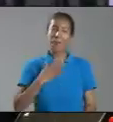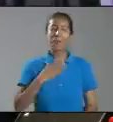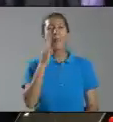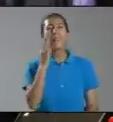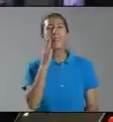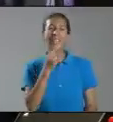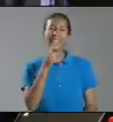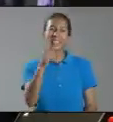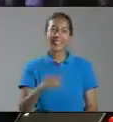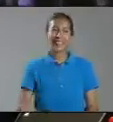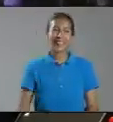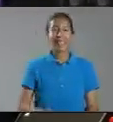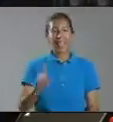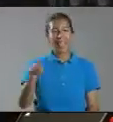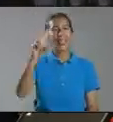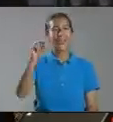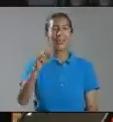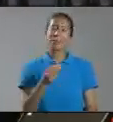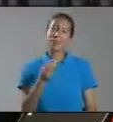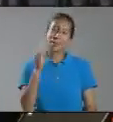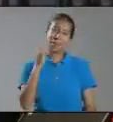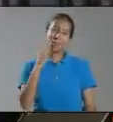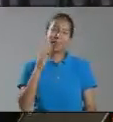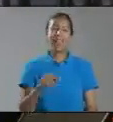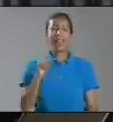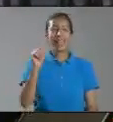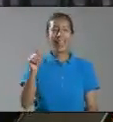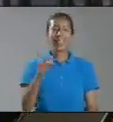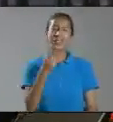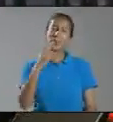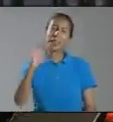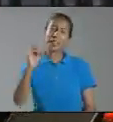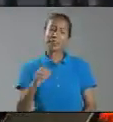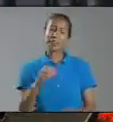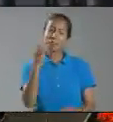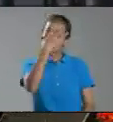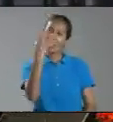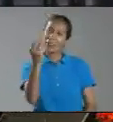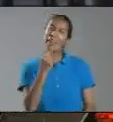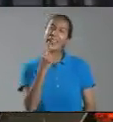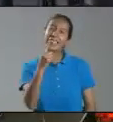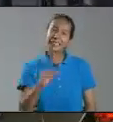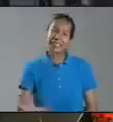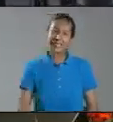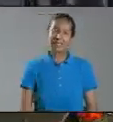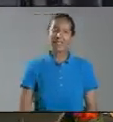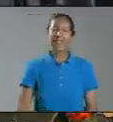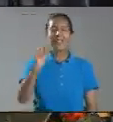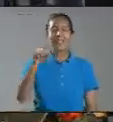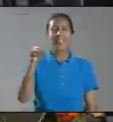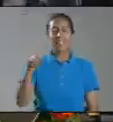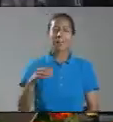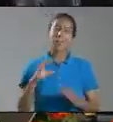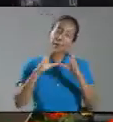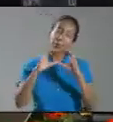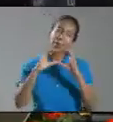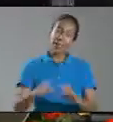Gracias, hermano. Él no es mi mamá, sino que es un hijo espiritual, pero me mima y me está sirviendo.